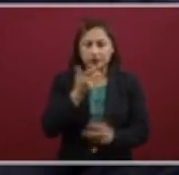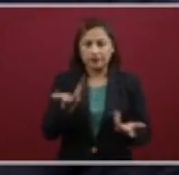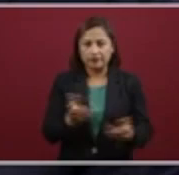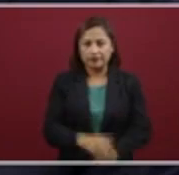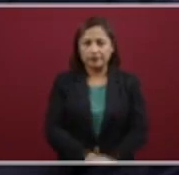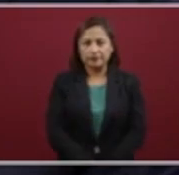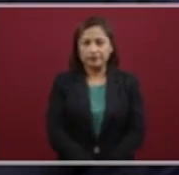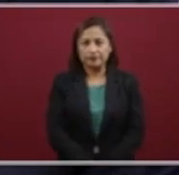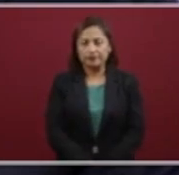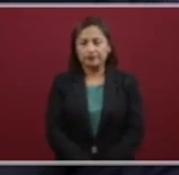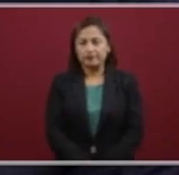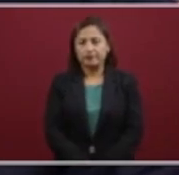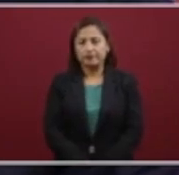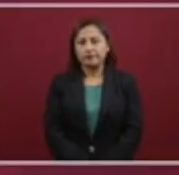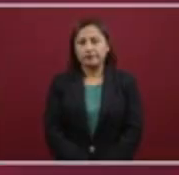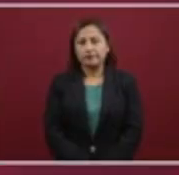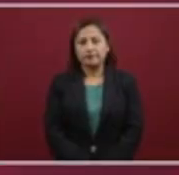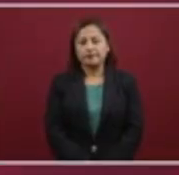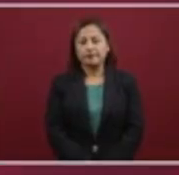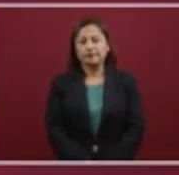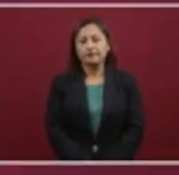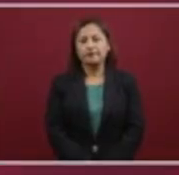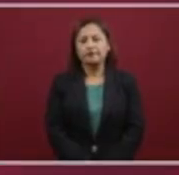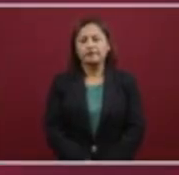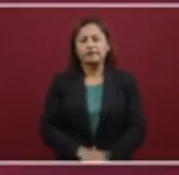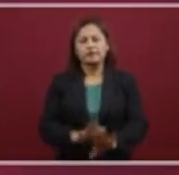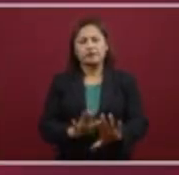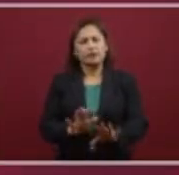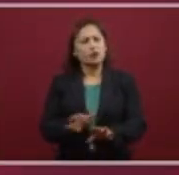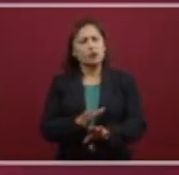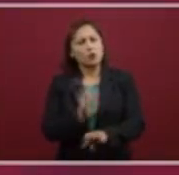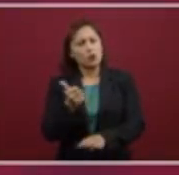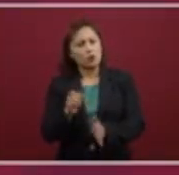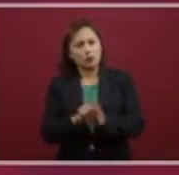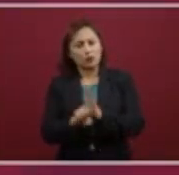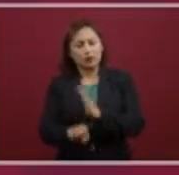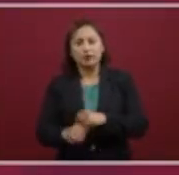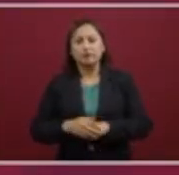Oiga, ¿cómo es que ahora usted